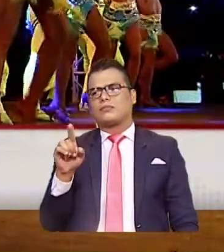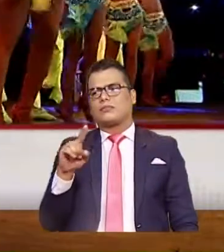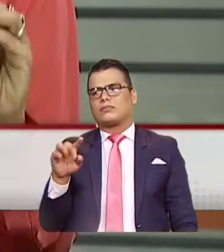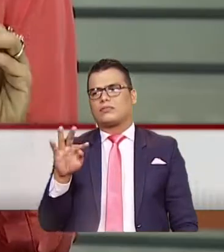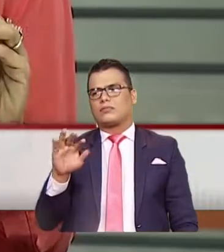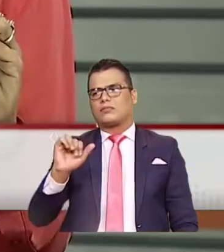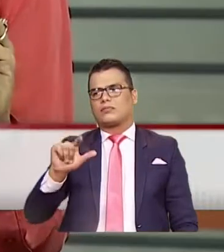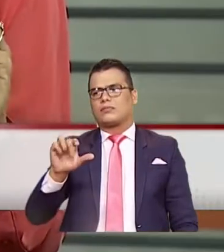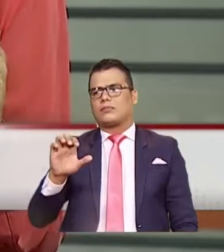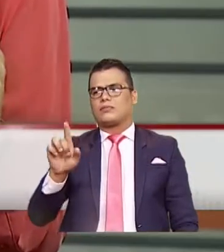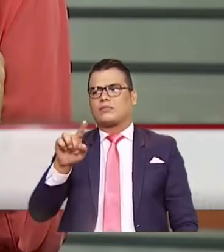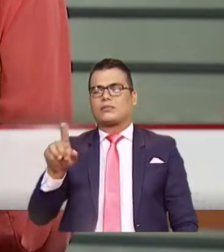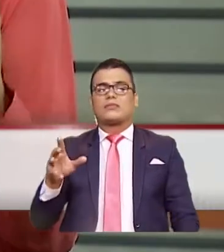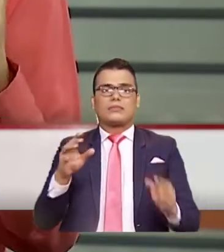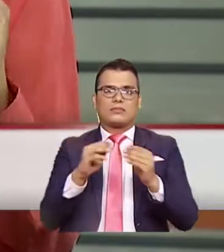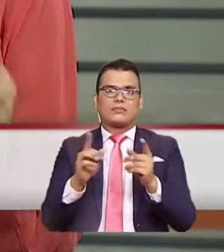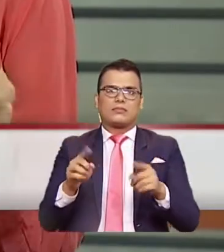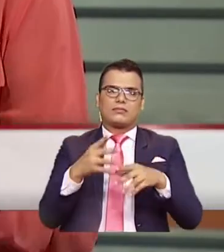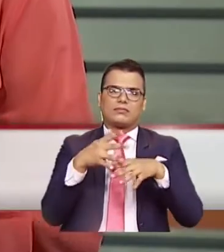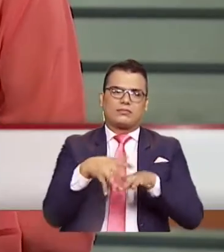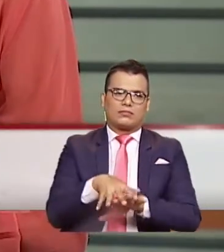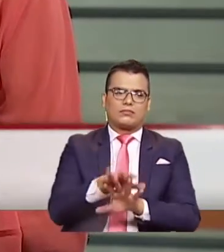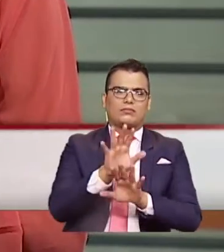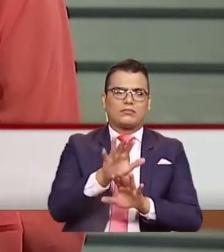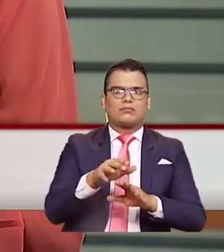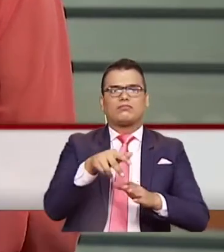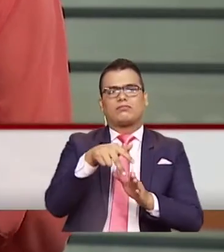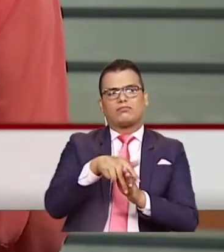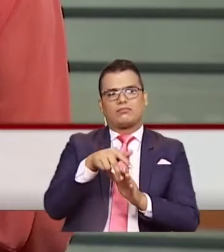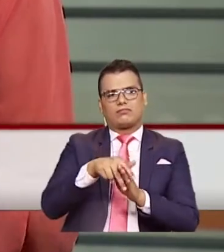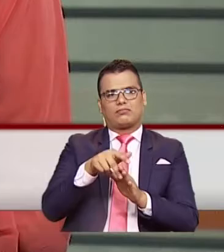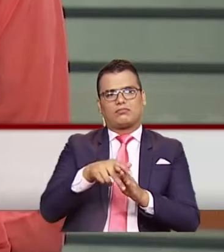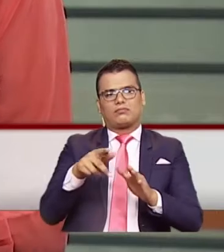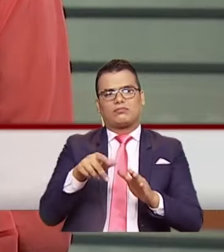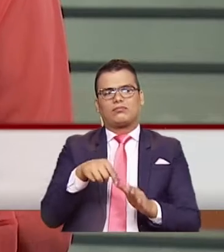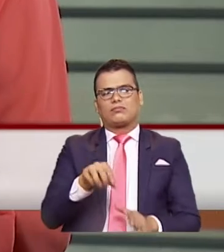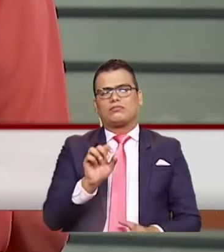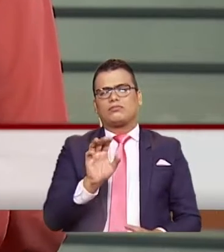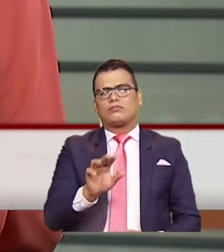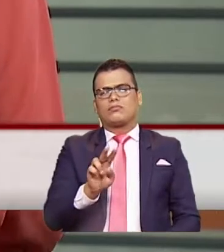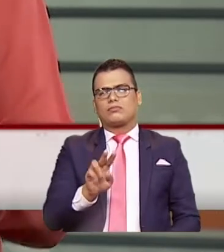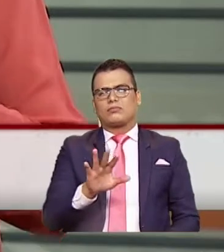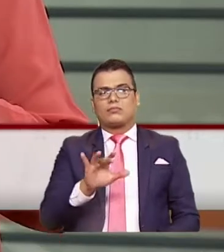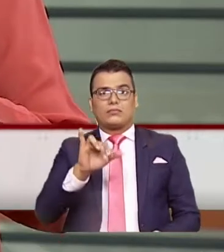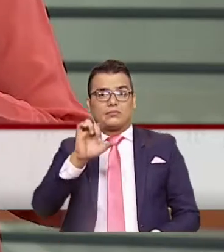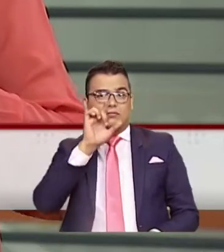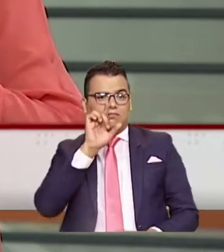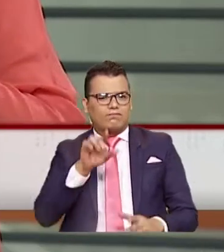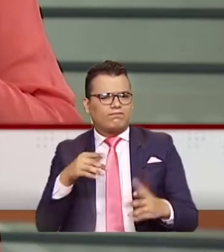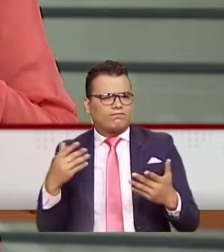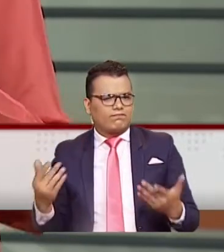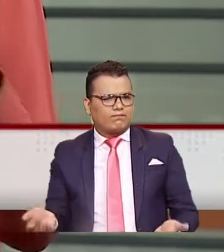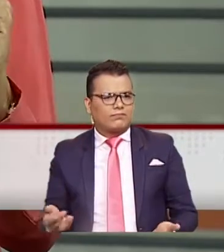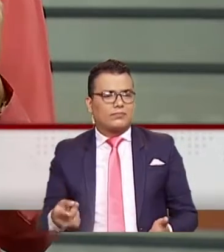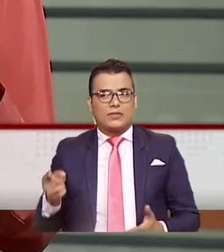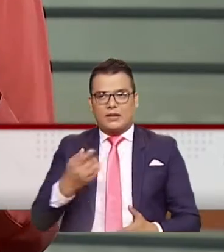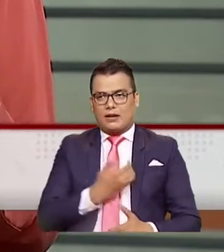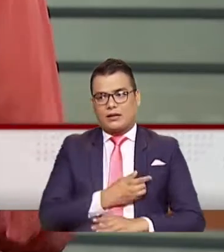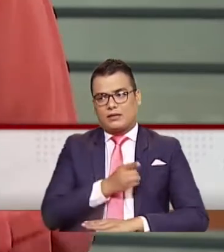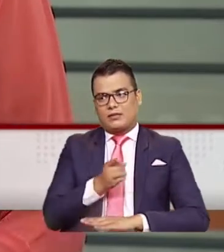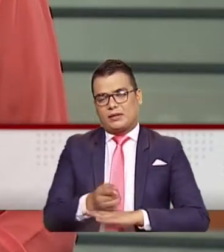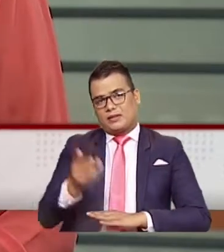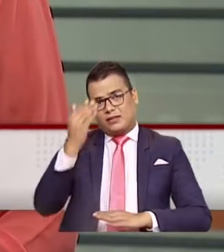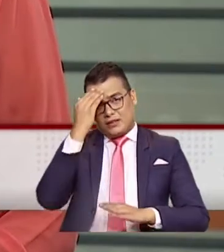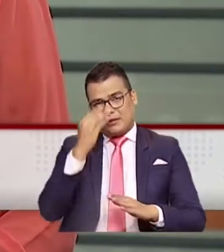nos vamos a juntar con melómanos y coleccionistas en las canchas panamericanas el 25 de julio porque queremos celebrarlo a santiago de